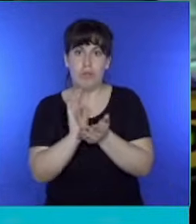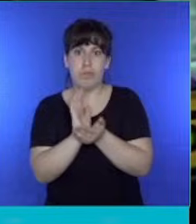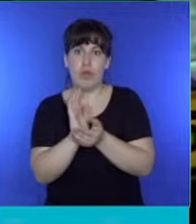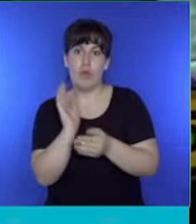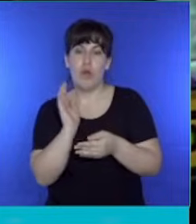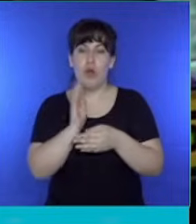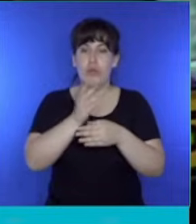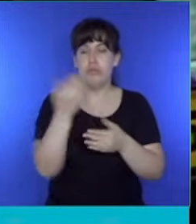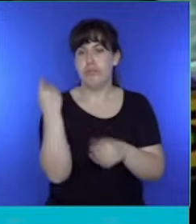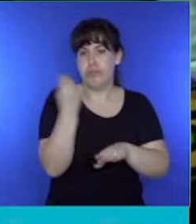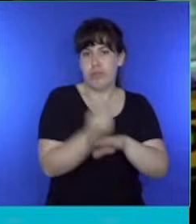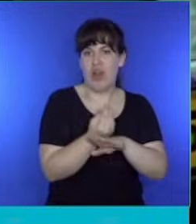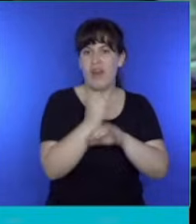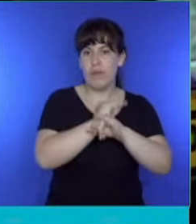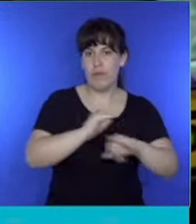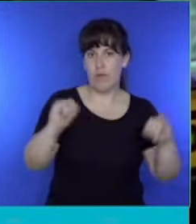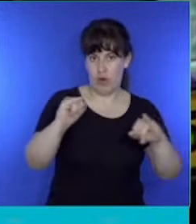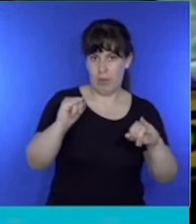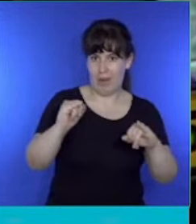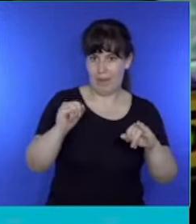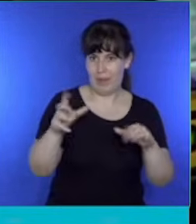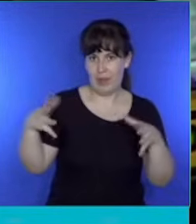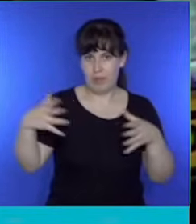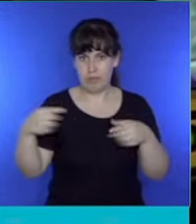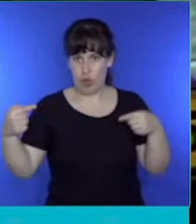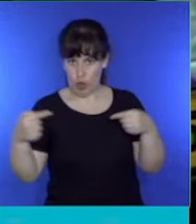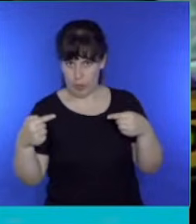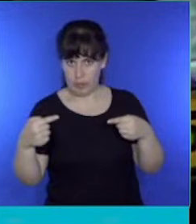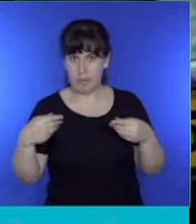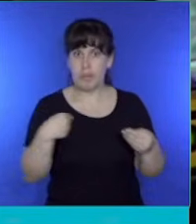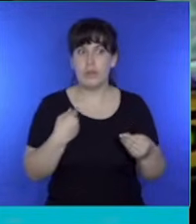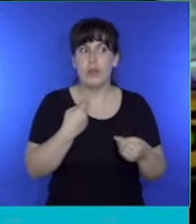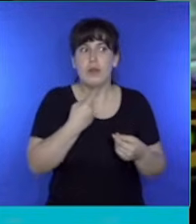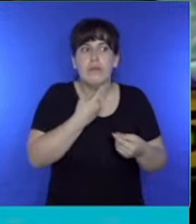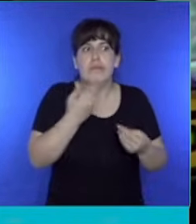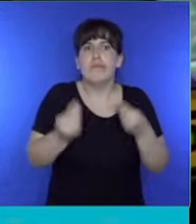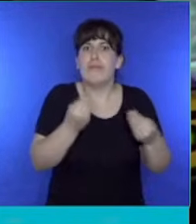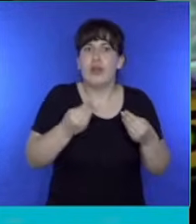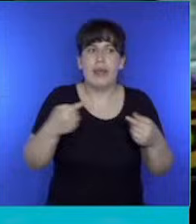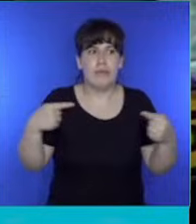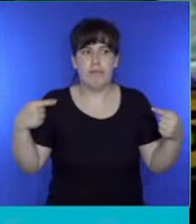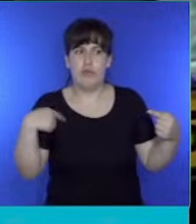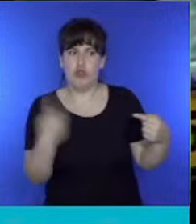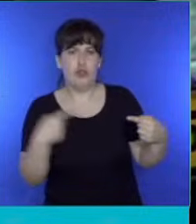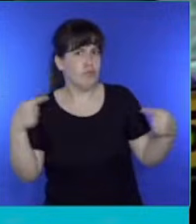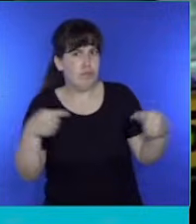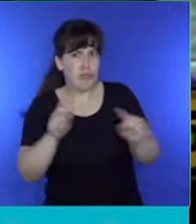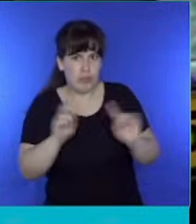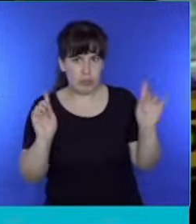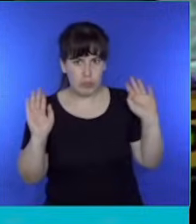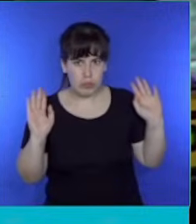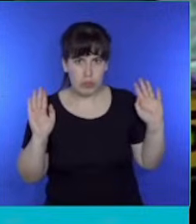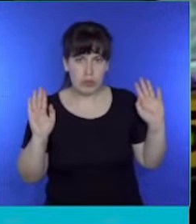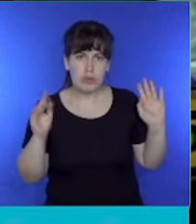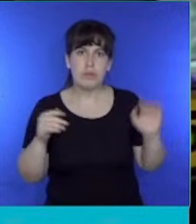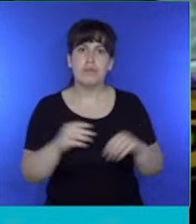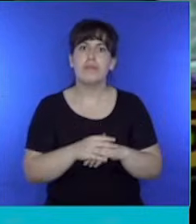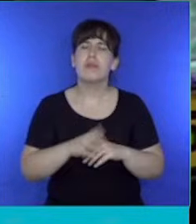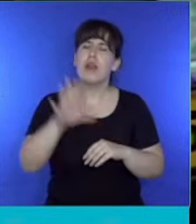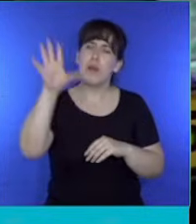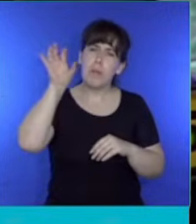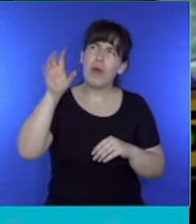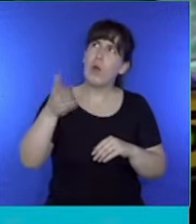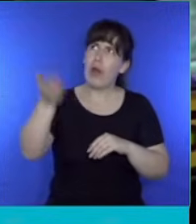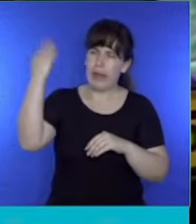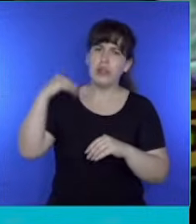la oposición de por qué, esbozar por qué nosotros no estábamos de acuerdo. Me acuerdo de haberles advertido en